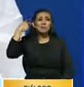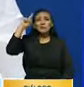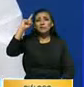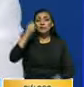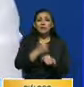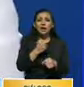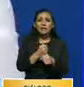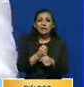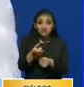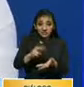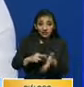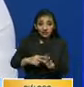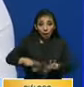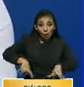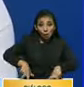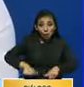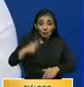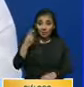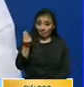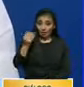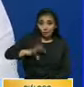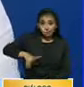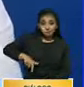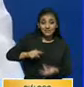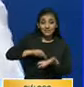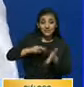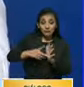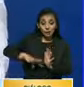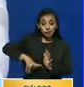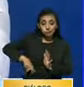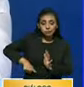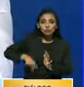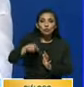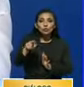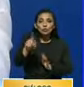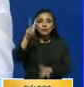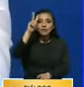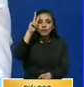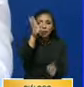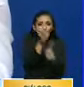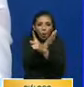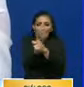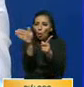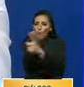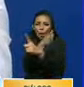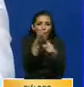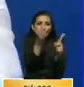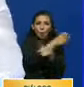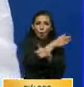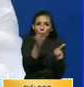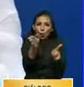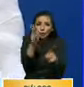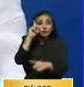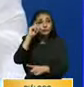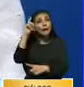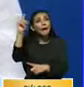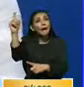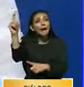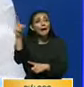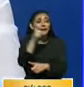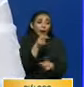corrupción. Corrupción no es solo coger el billete. Corrupción es quien utiliza tu dignidad y tus sueños para